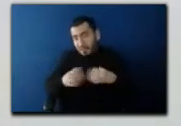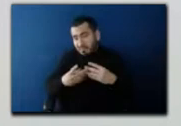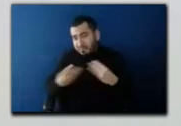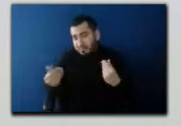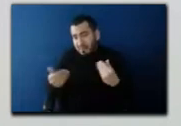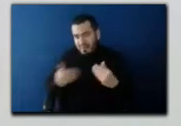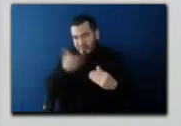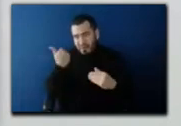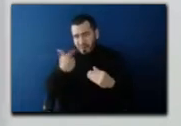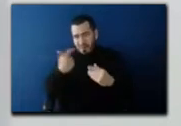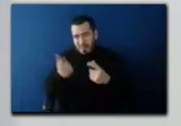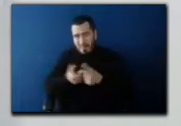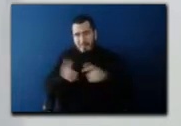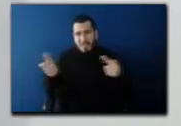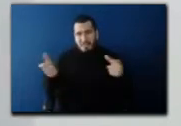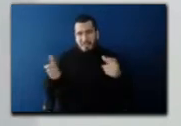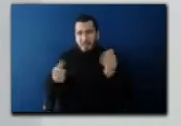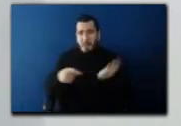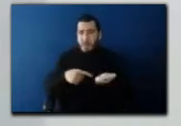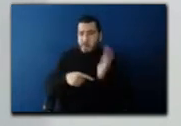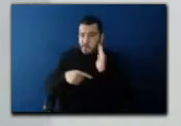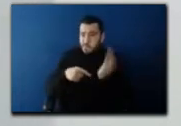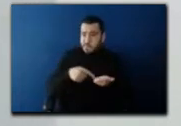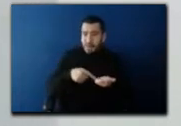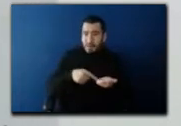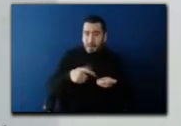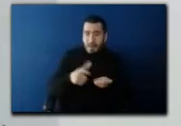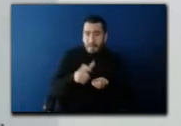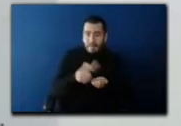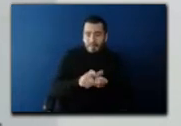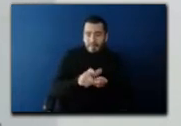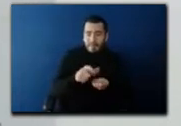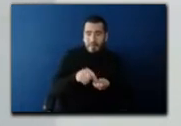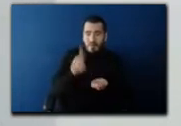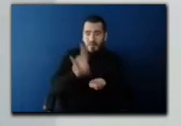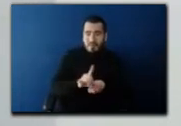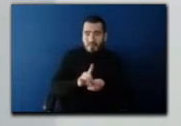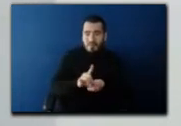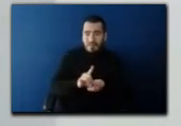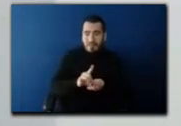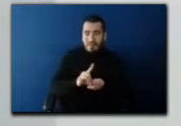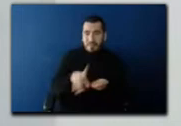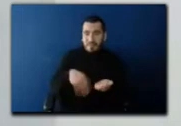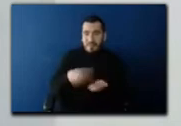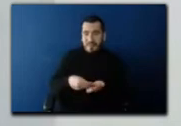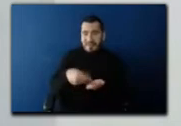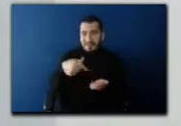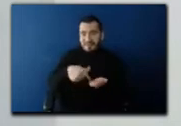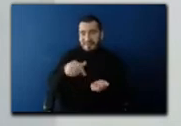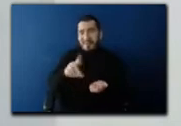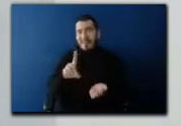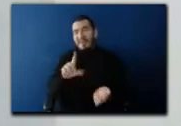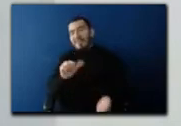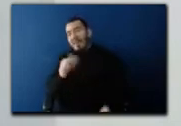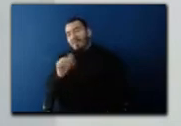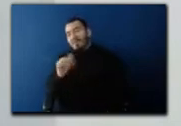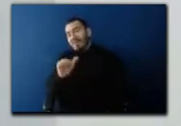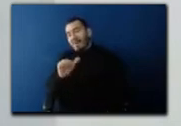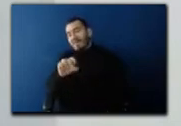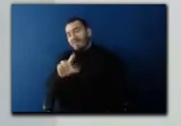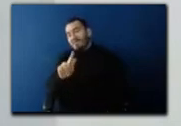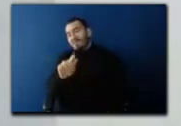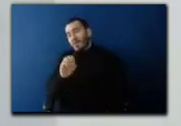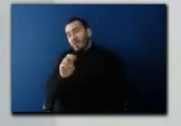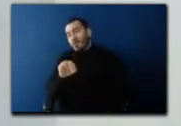amplifica el número de datáfonos que existen en el país. Pues los datáfonos son muy importantes, sí, pero es que yo no tengo datáfonos. Es que ya no necesita un datáfono,